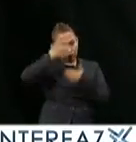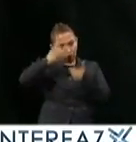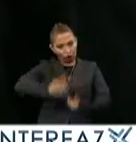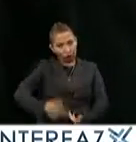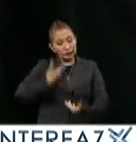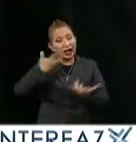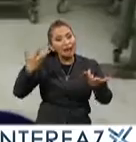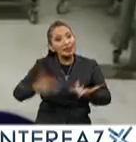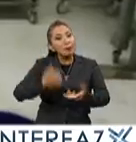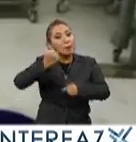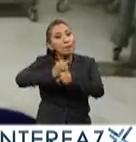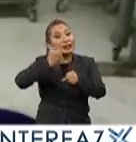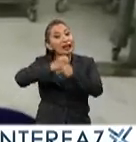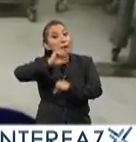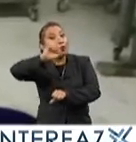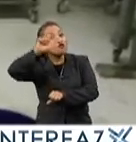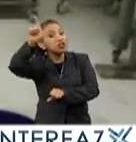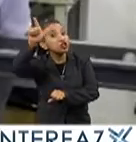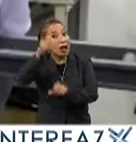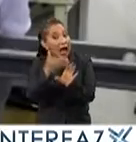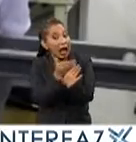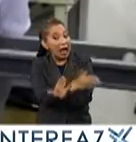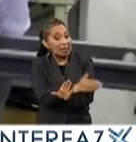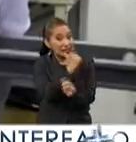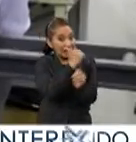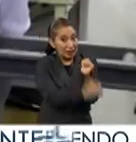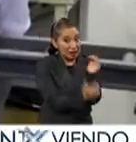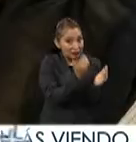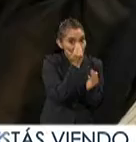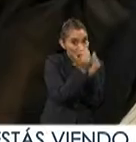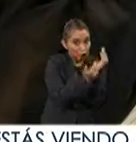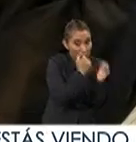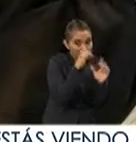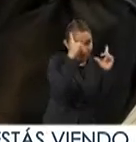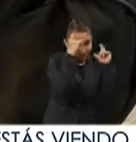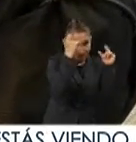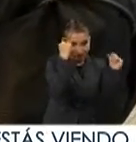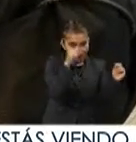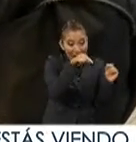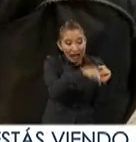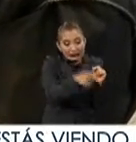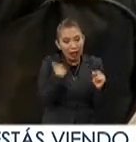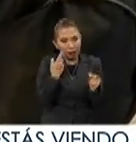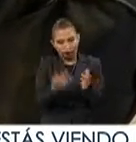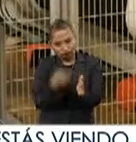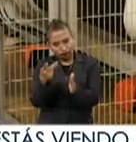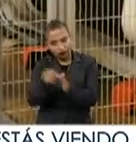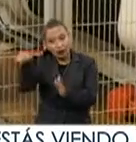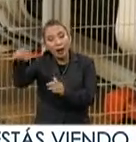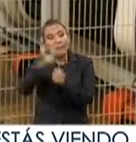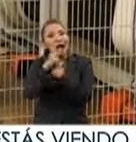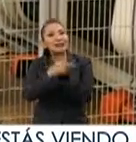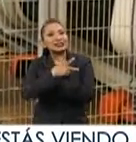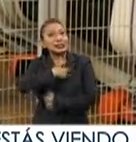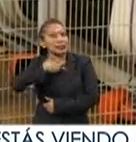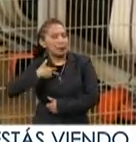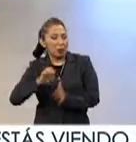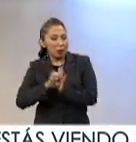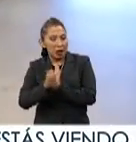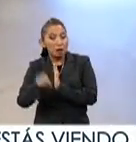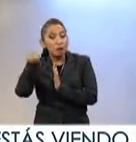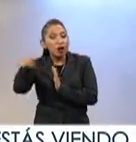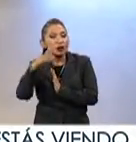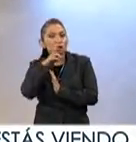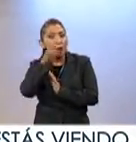Y realizar prácticas profesionales antes de culminar los estudios es una tendencia que en países como Dinamarca